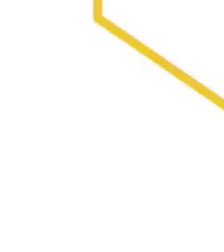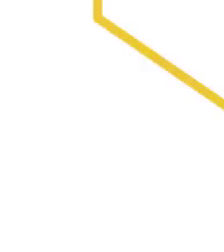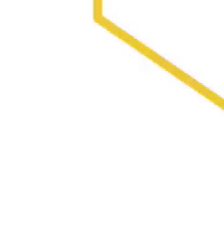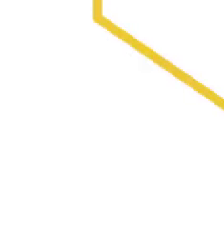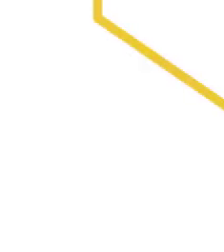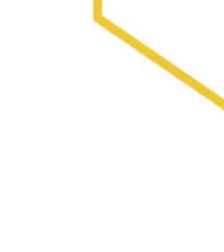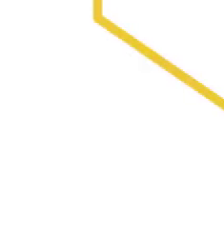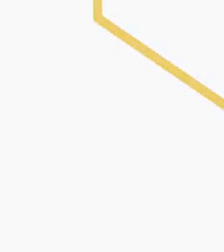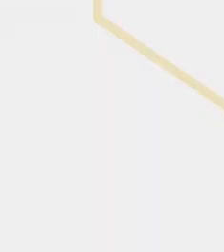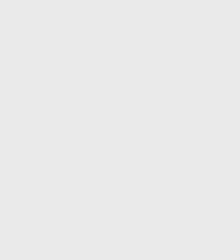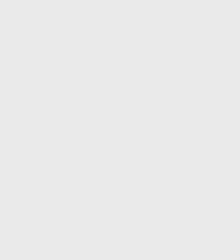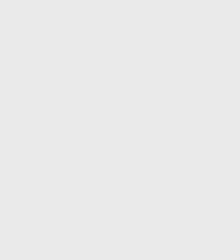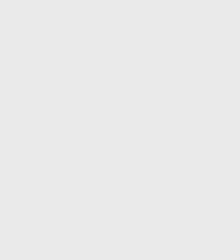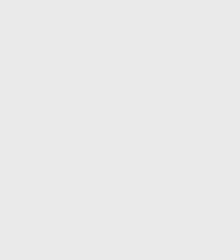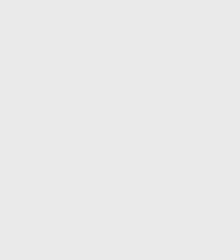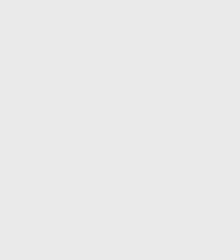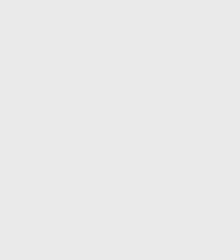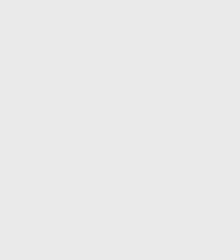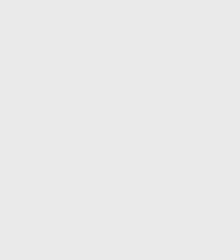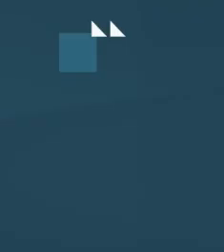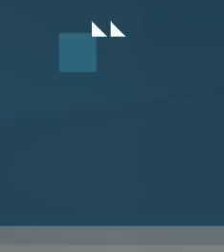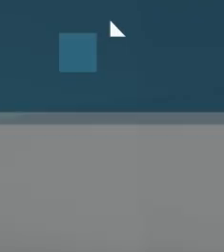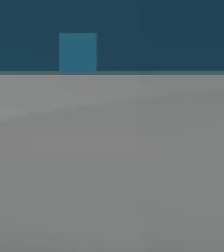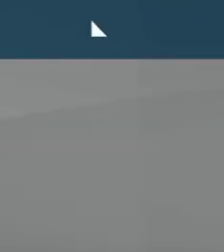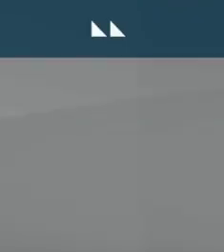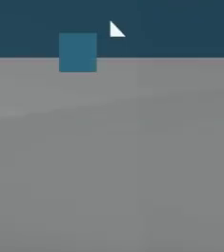Elecciones Judiciales 2024.